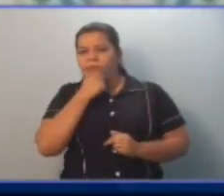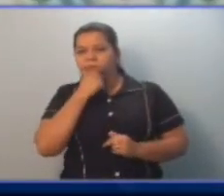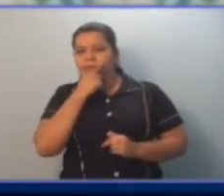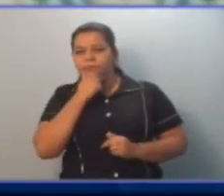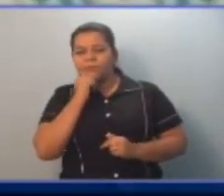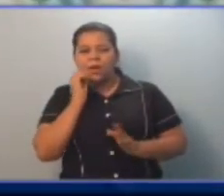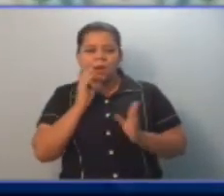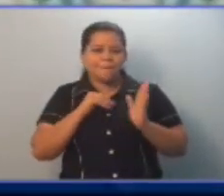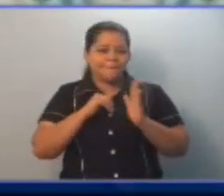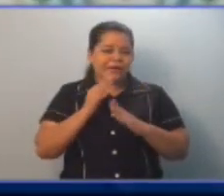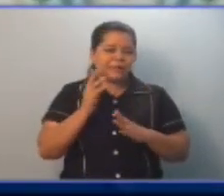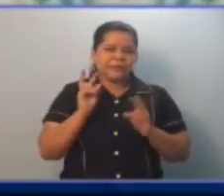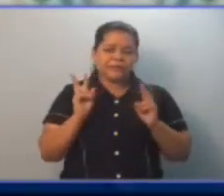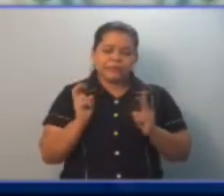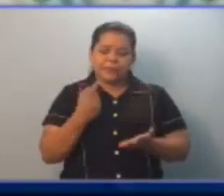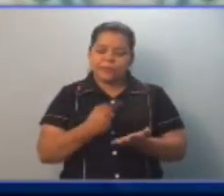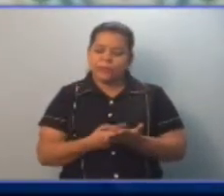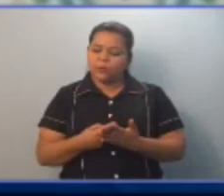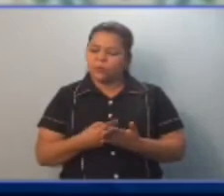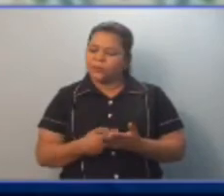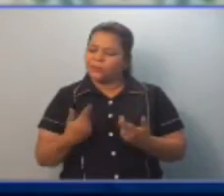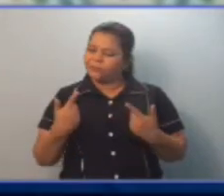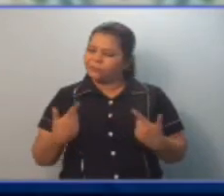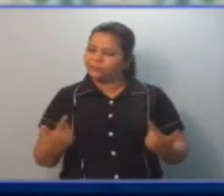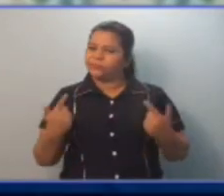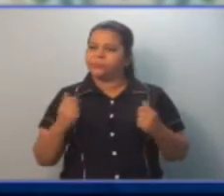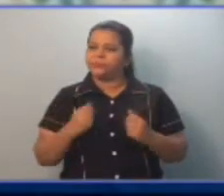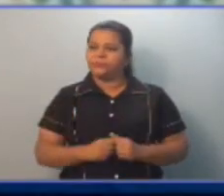que hablar, porque